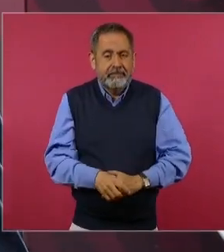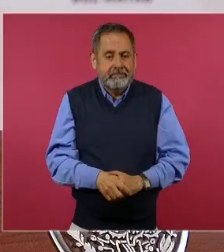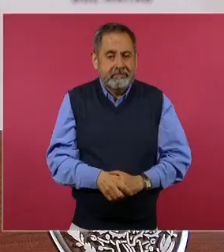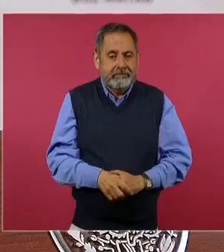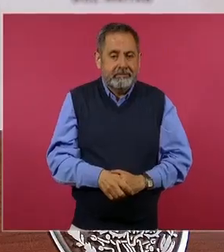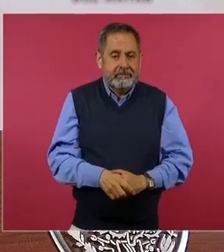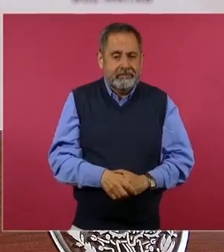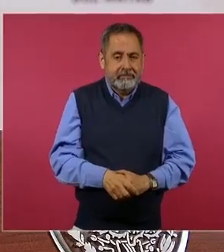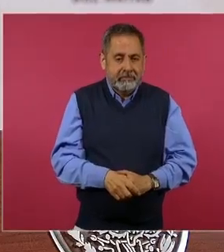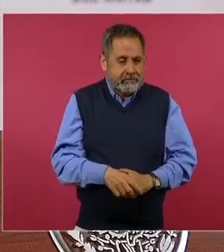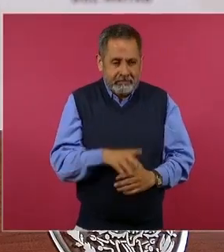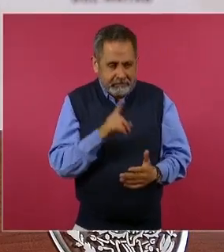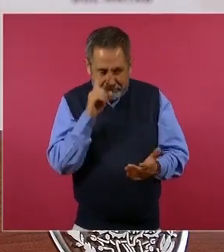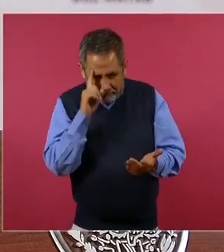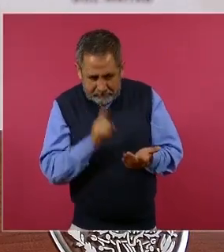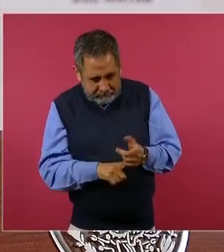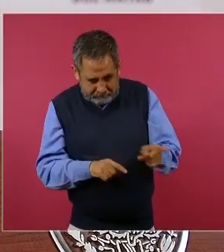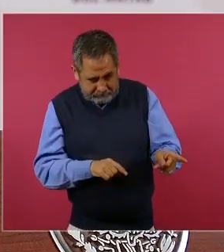¿O no me creen?